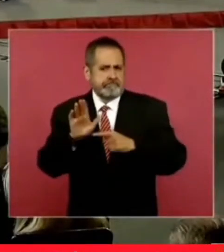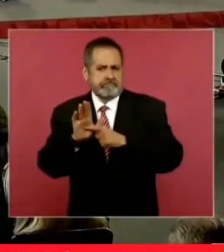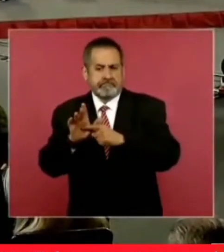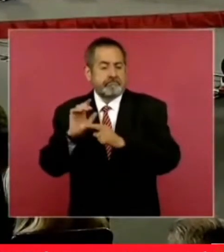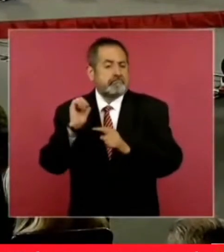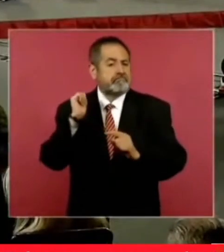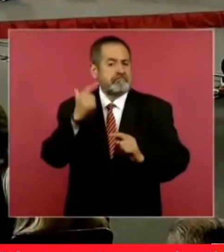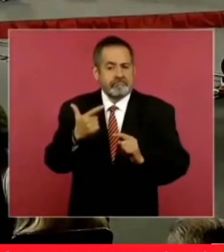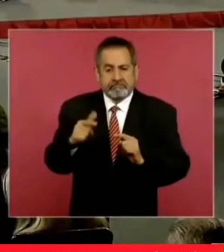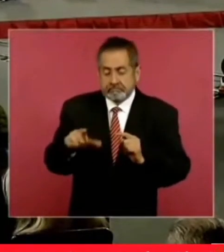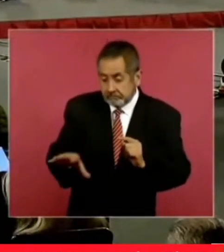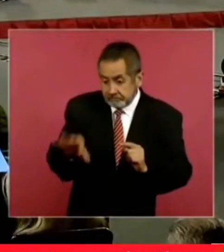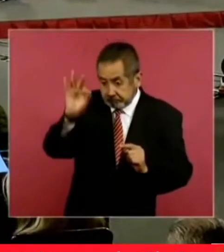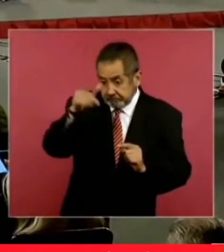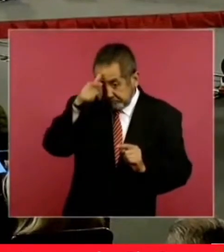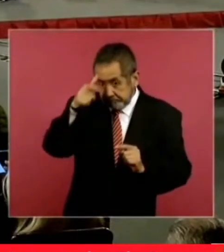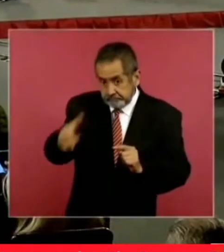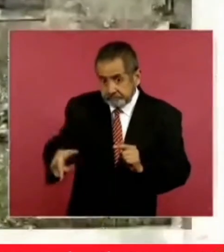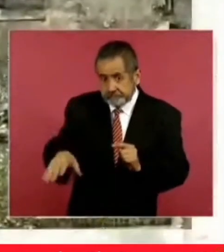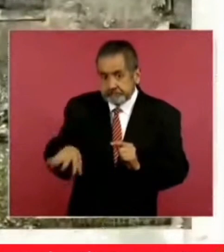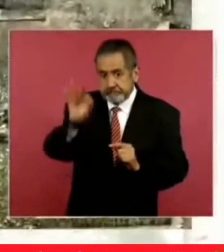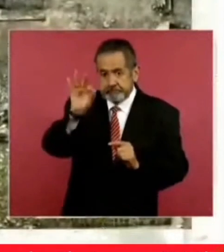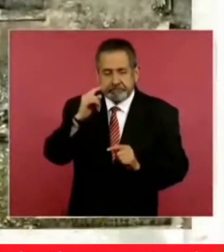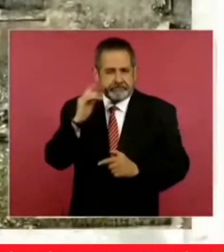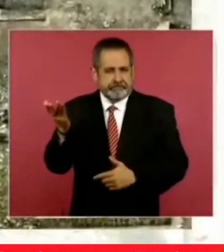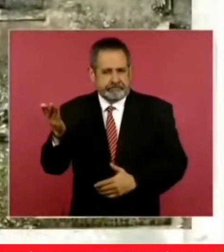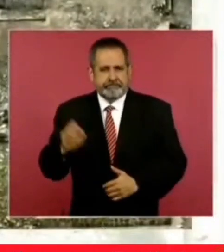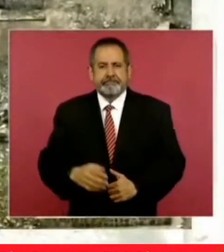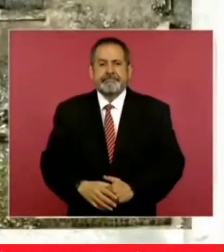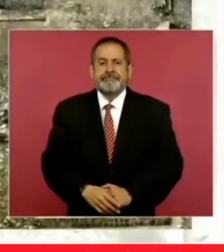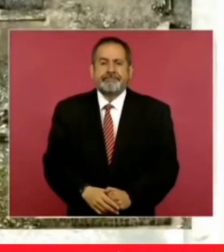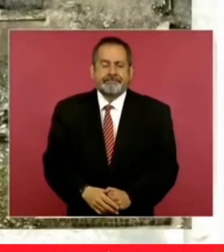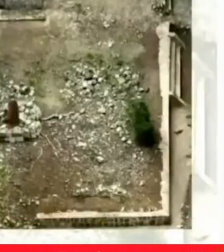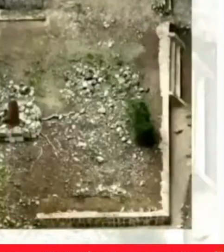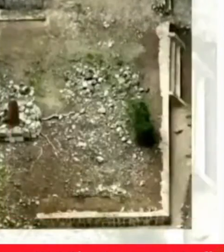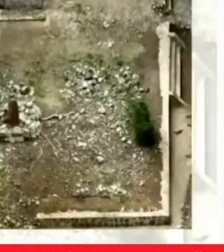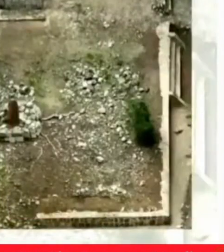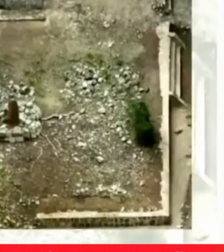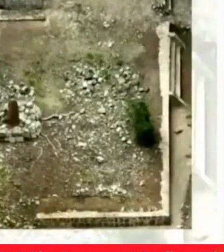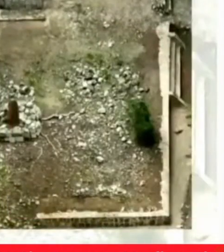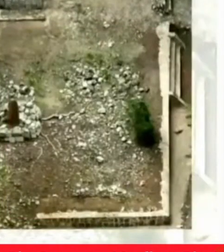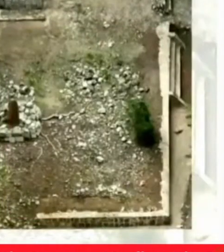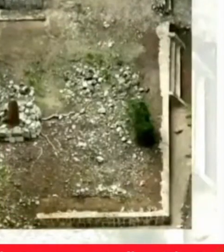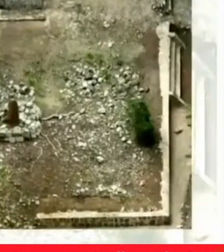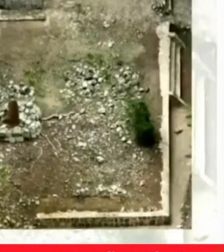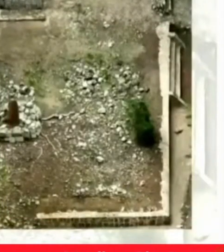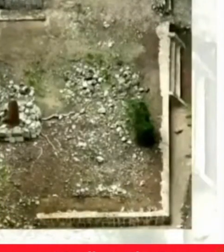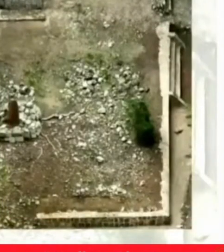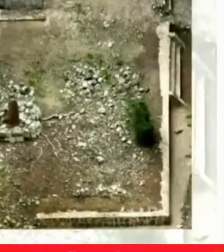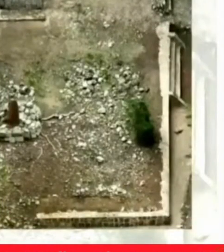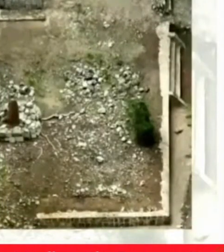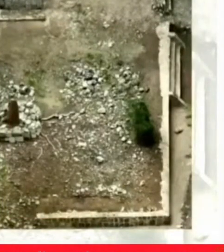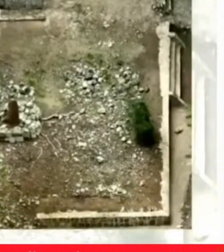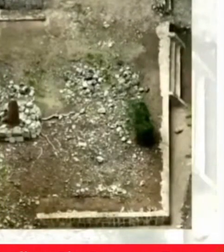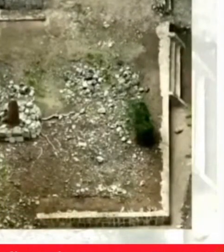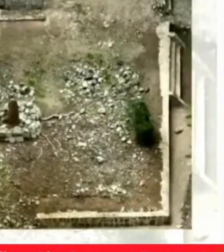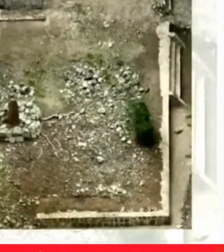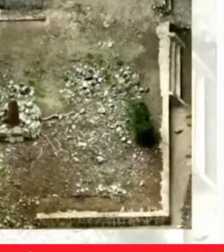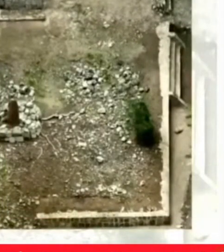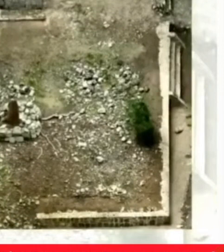destacado en relación con las zonas arqueológicas o el salvamento arqueológico en este caso